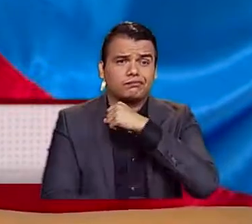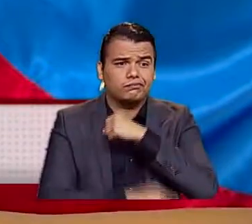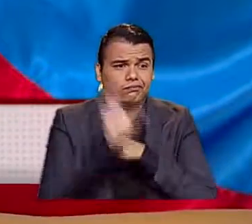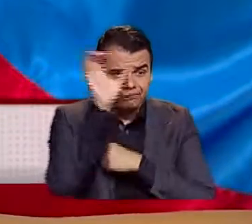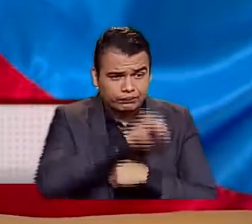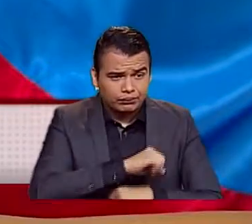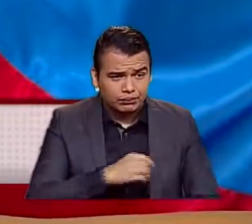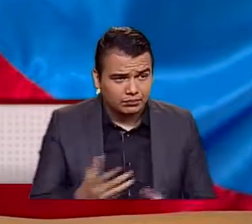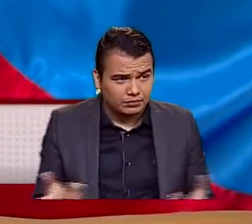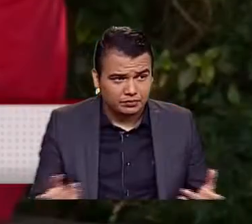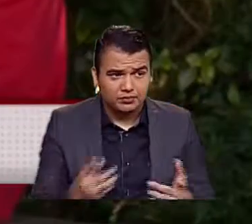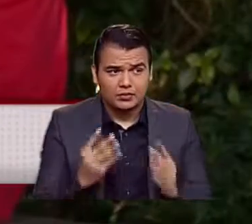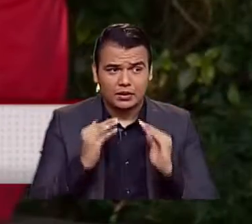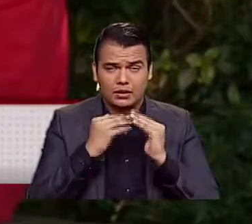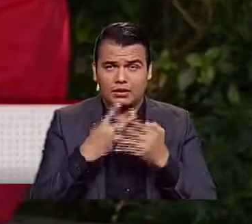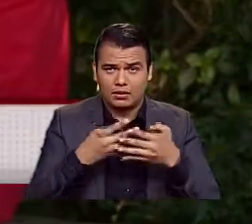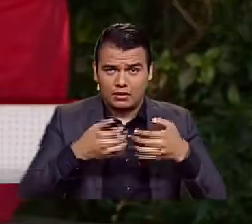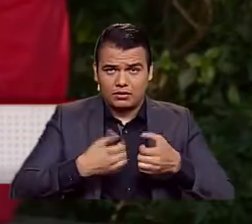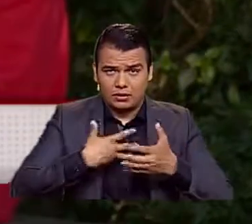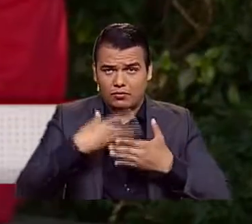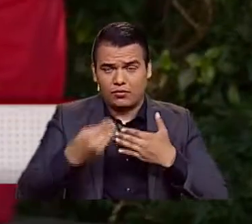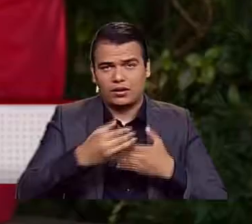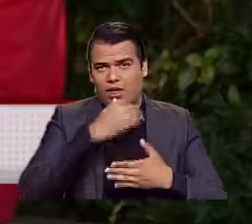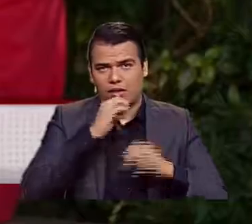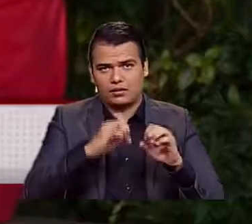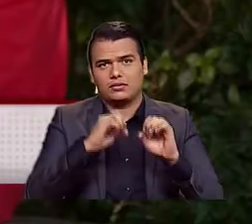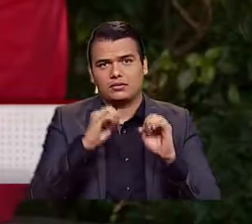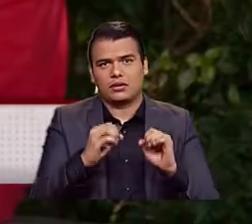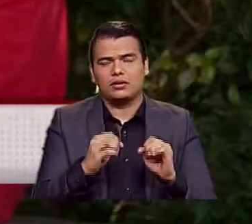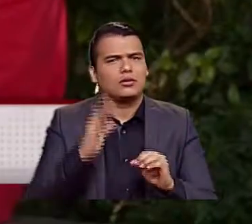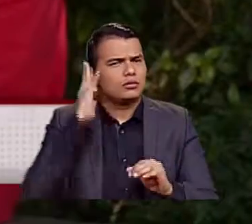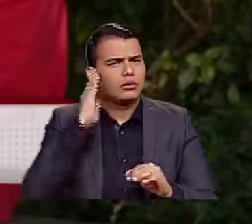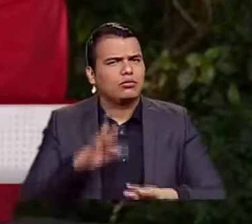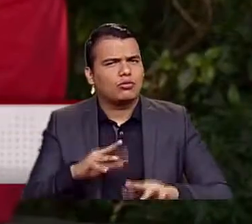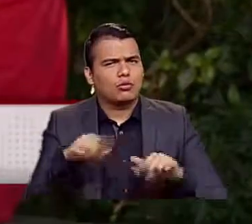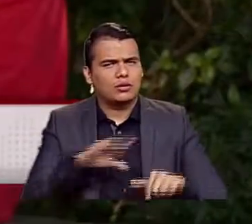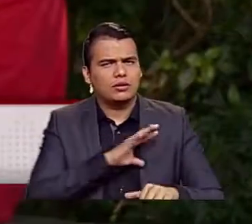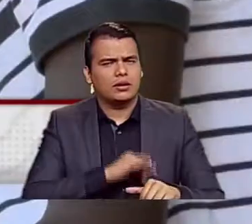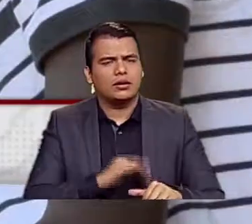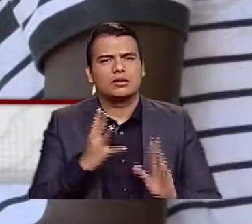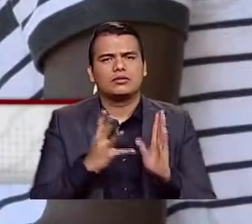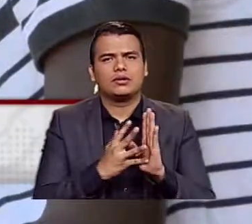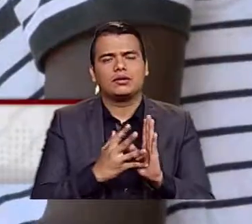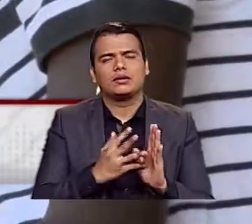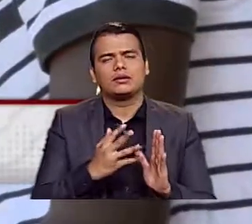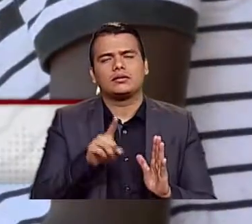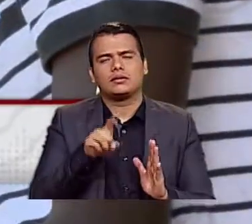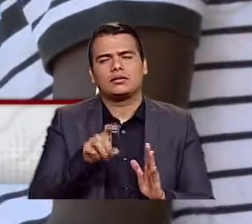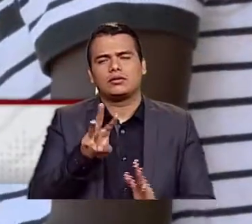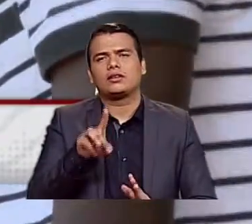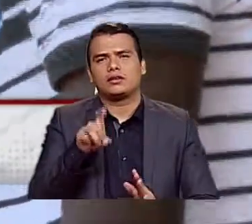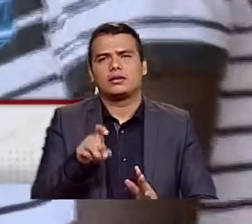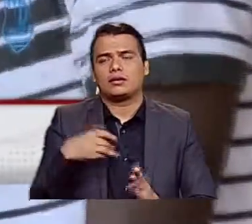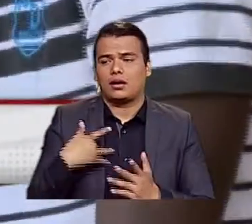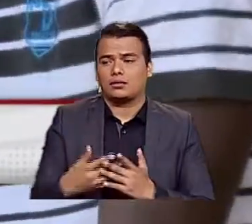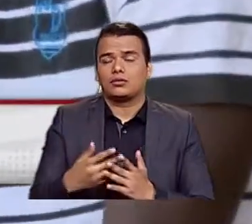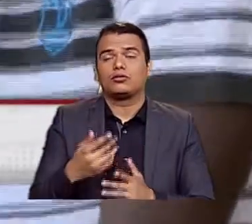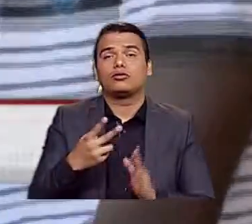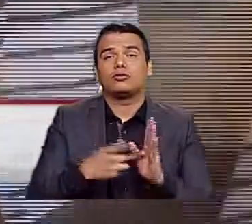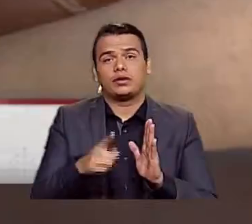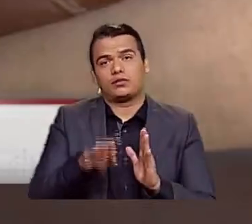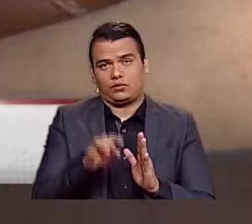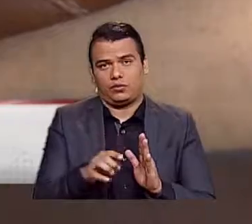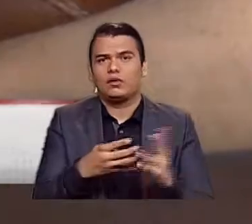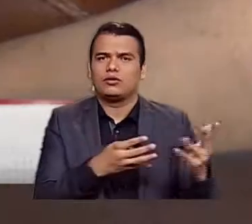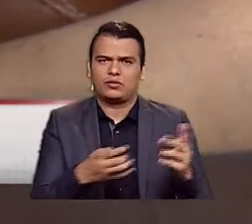que no es excarcelable 5.136 celulares fueron hurtados en cali en lo corrido del 2019 900 de los